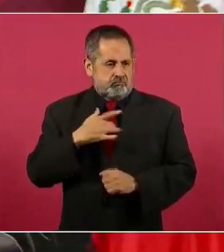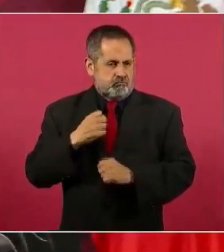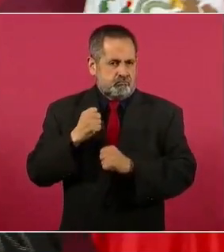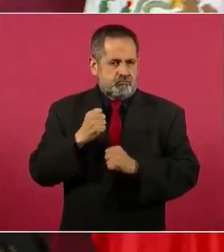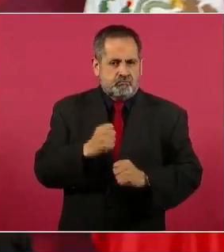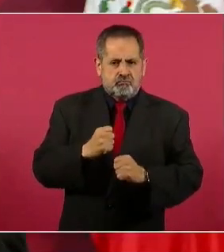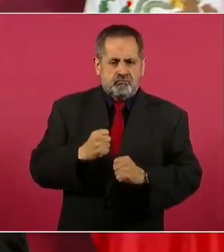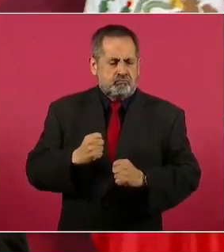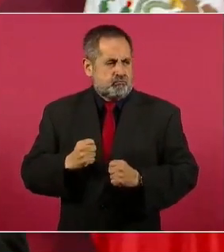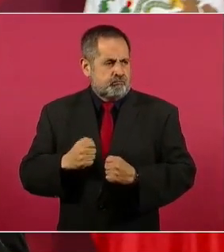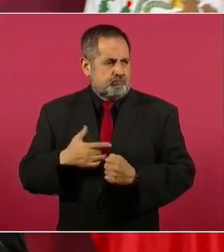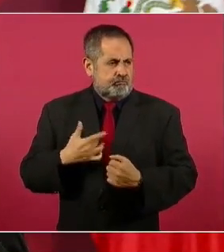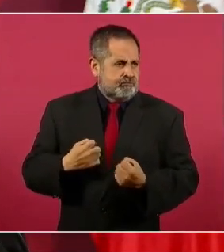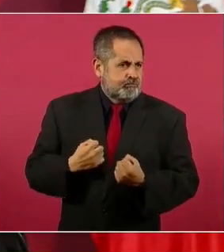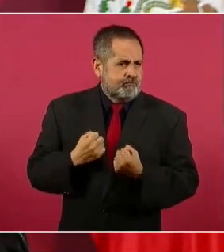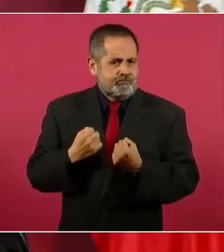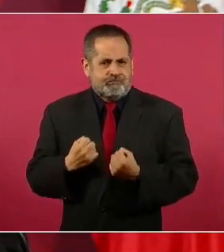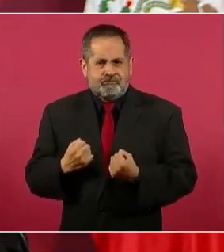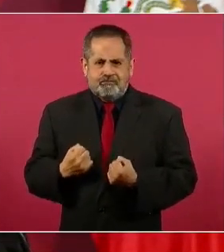está lleno de entusiasmo,